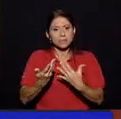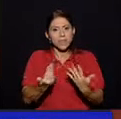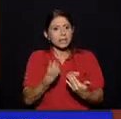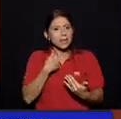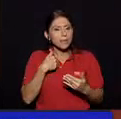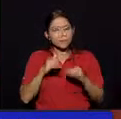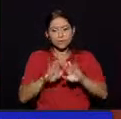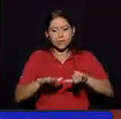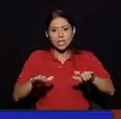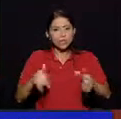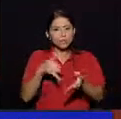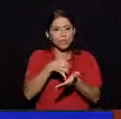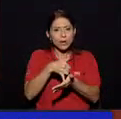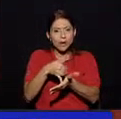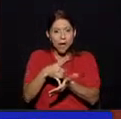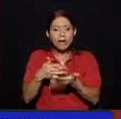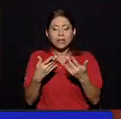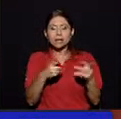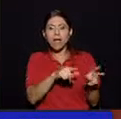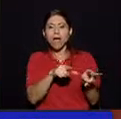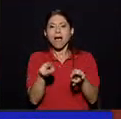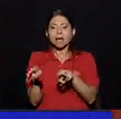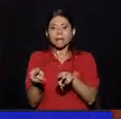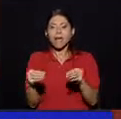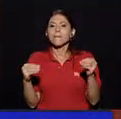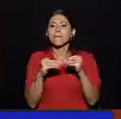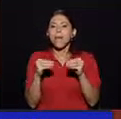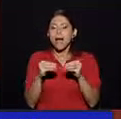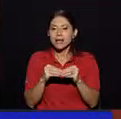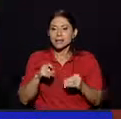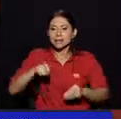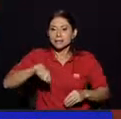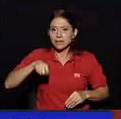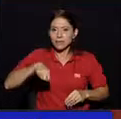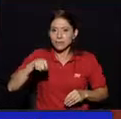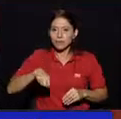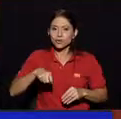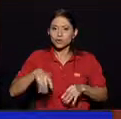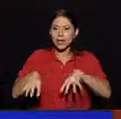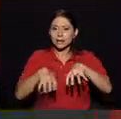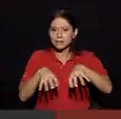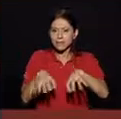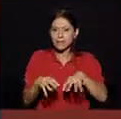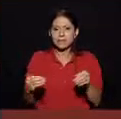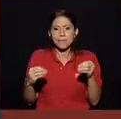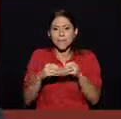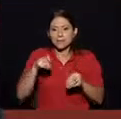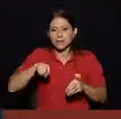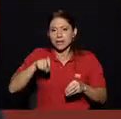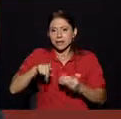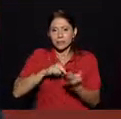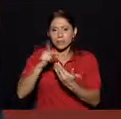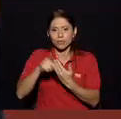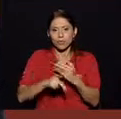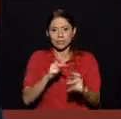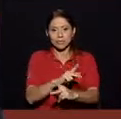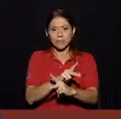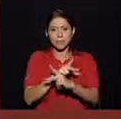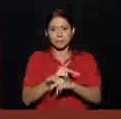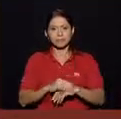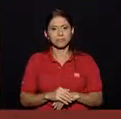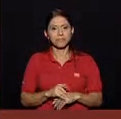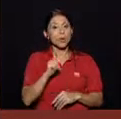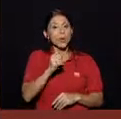tenemos niños vulnerables y demás, es cuando más requerimos de las acciones y más requerimos de programas de